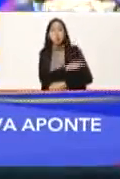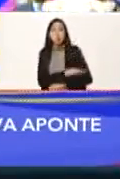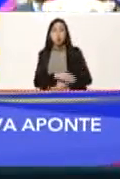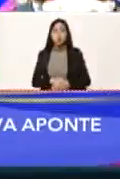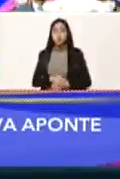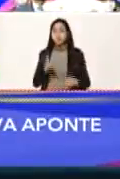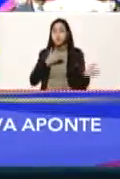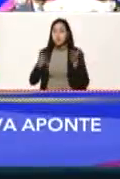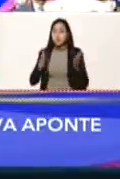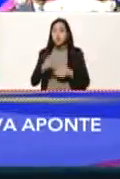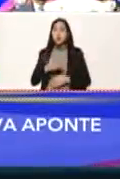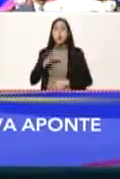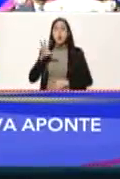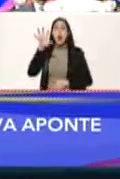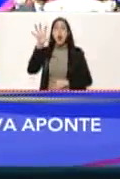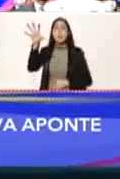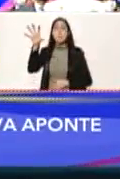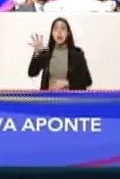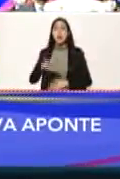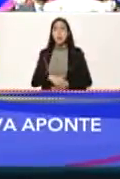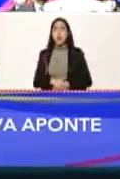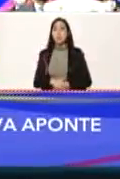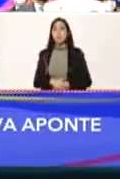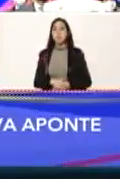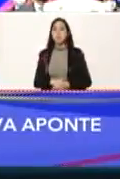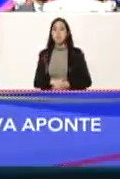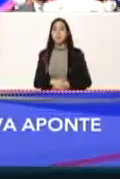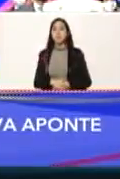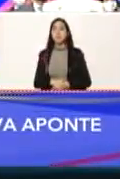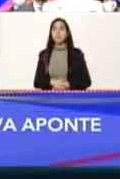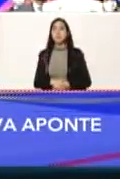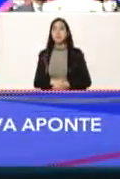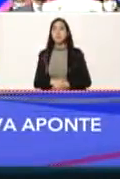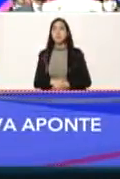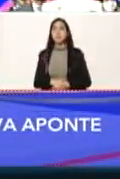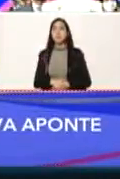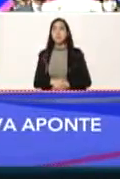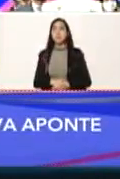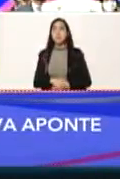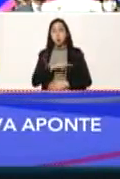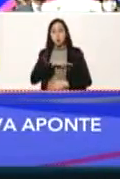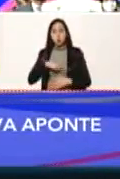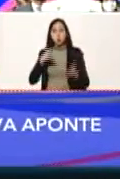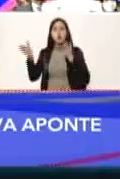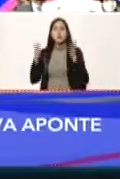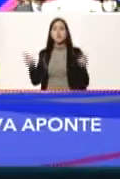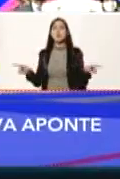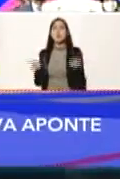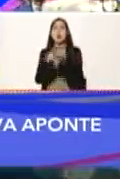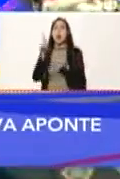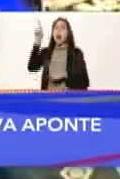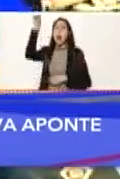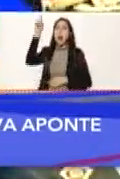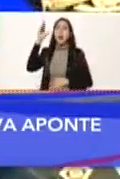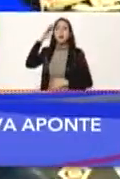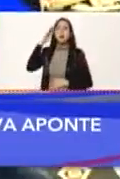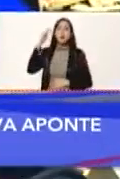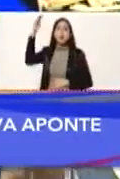Sirviendo a la patria, sirviendo a la patria, servimos a Dios. Muchachos y